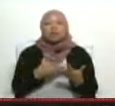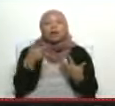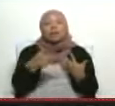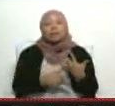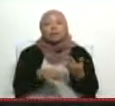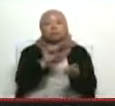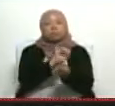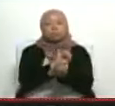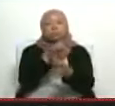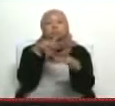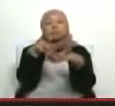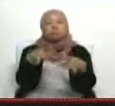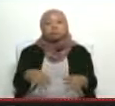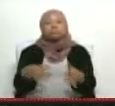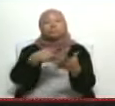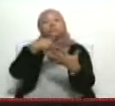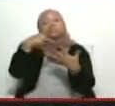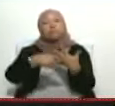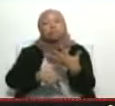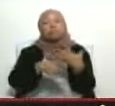y desmantelan ese plan